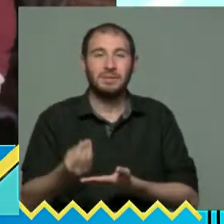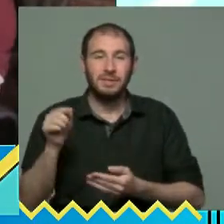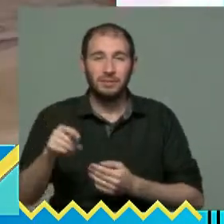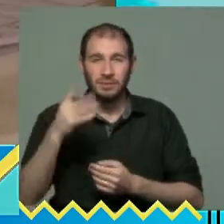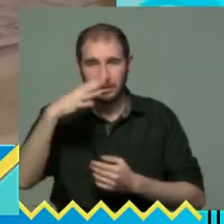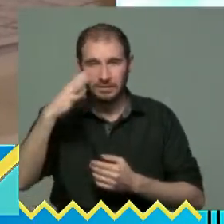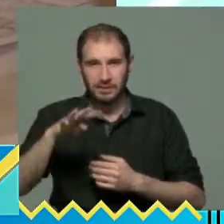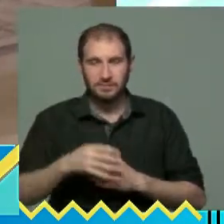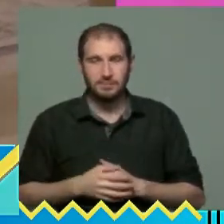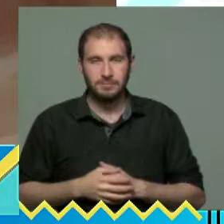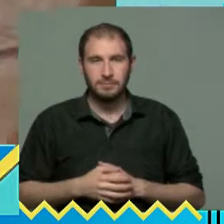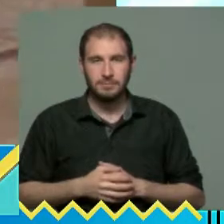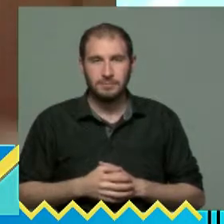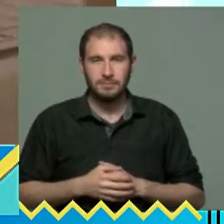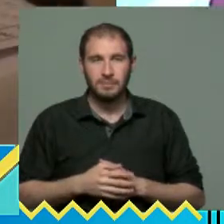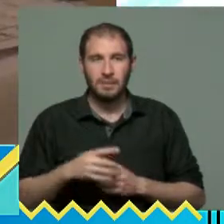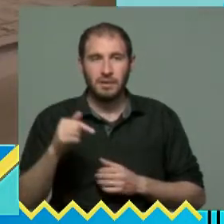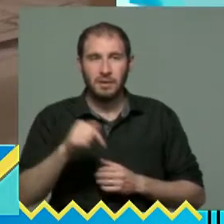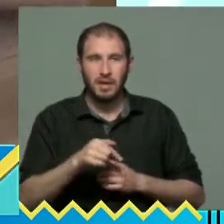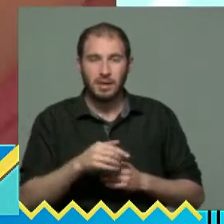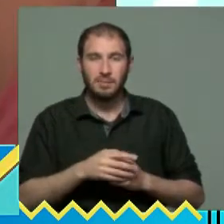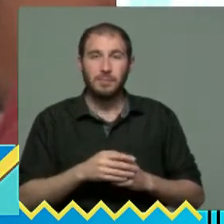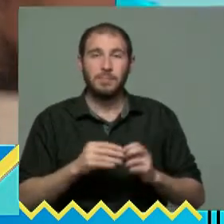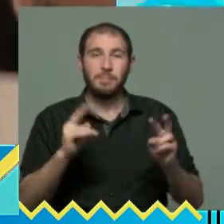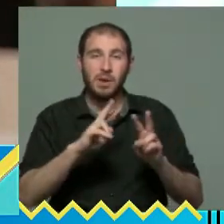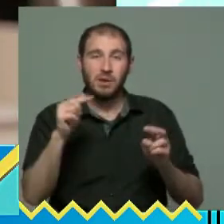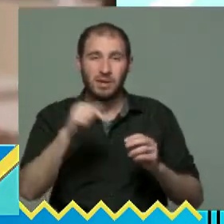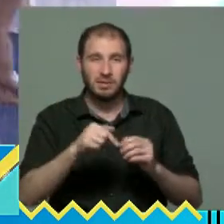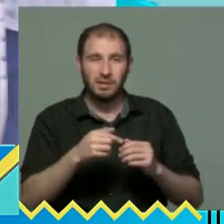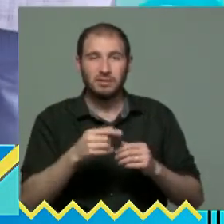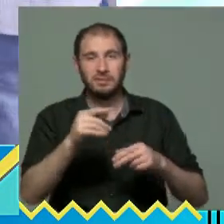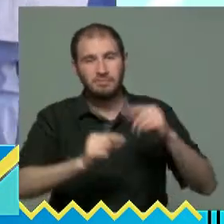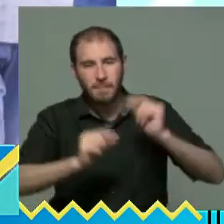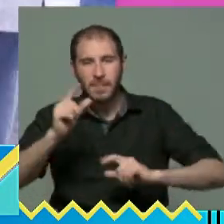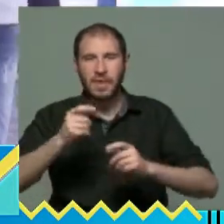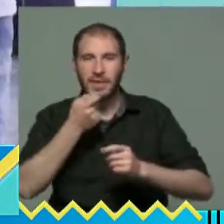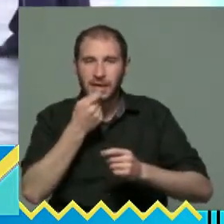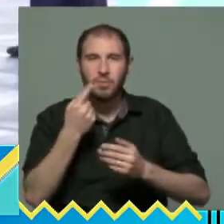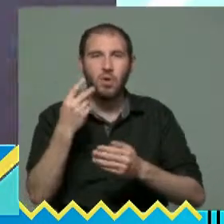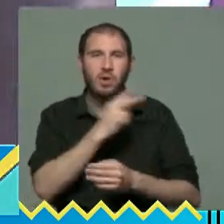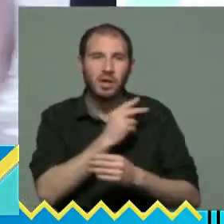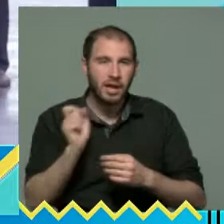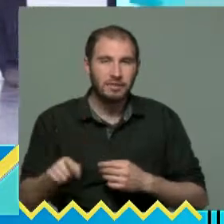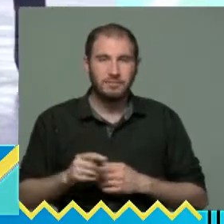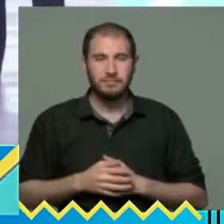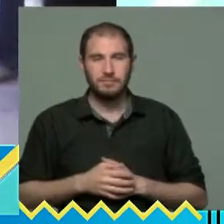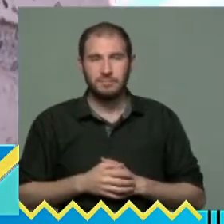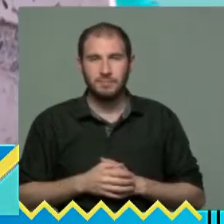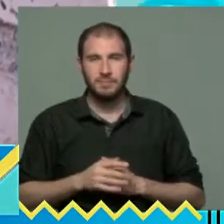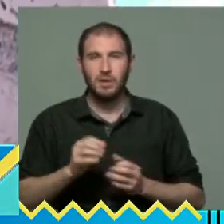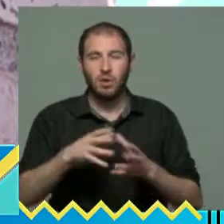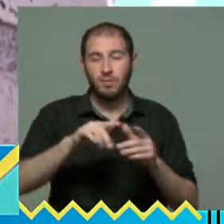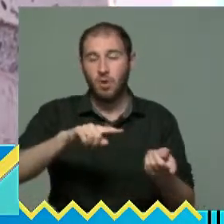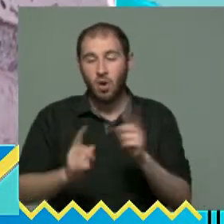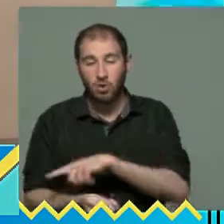de Cristina. Obviamente el kirchnerismo la tomaba como parámetro, como ejemplo, como líder, y desde el otro